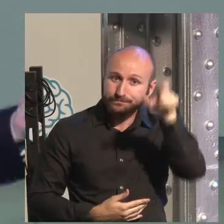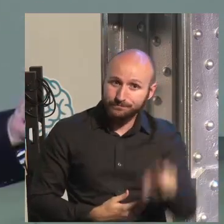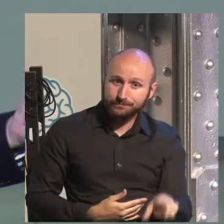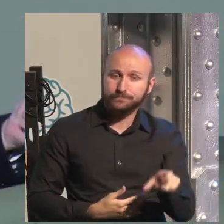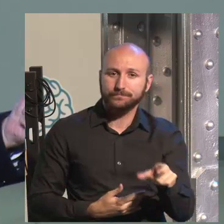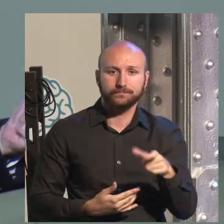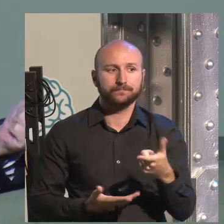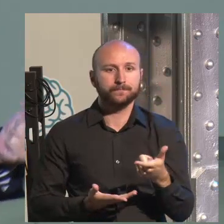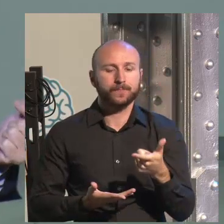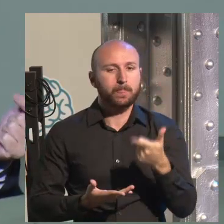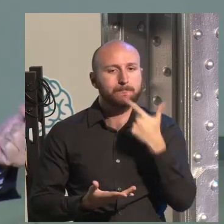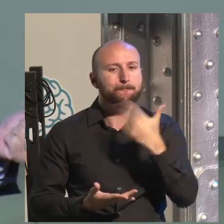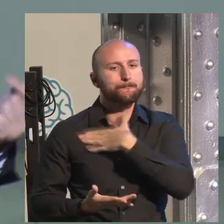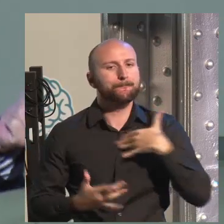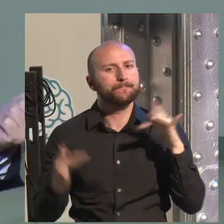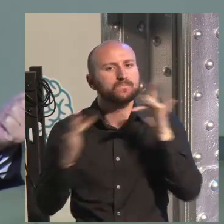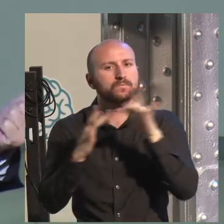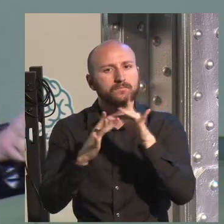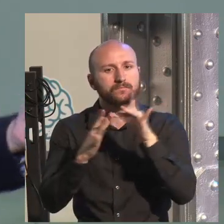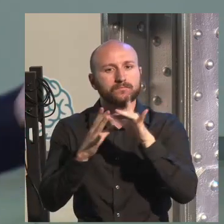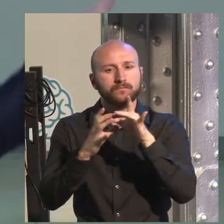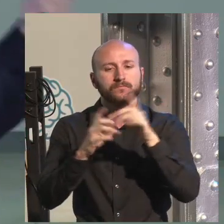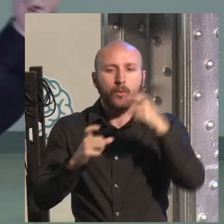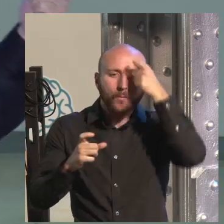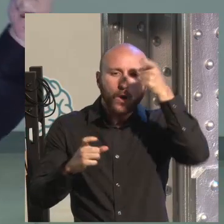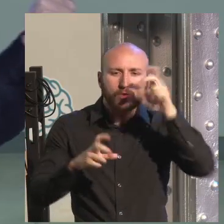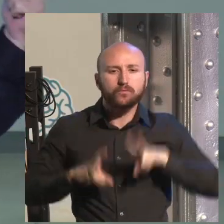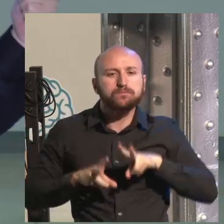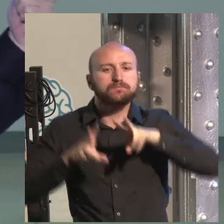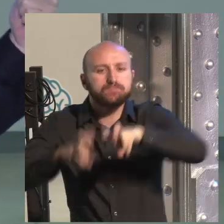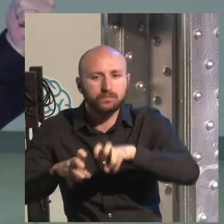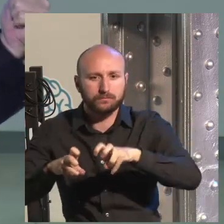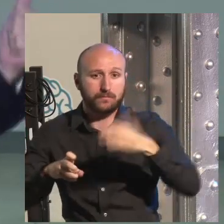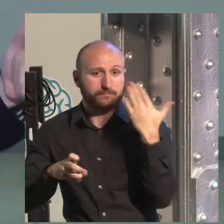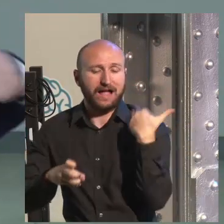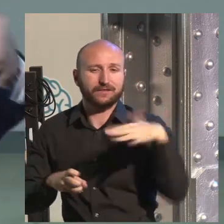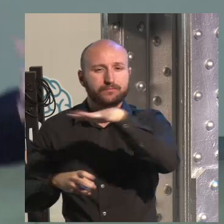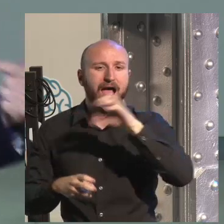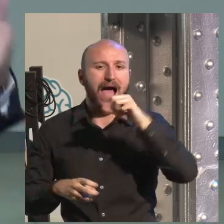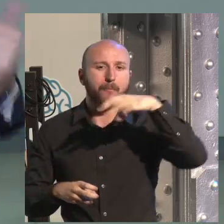por supuesto había entrado en contacto con los pueblos primitivos de la zona. Antes había estado en el Amazonas,